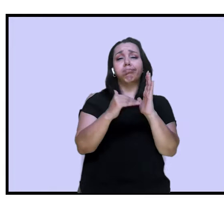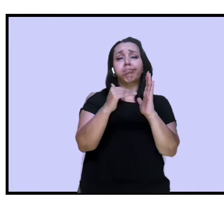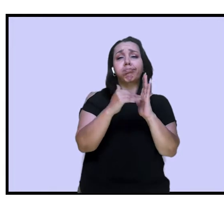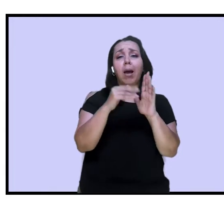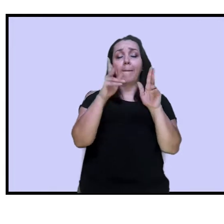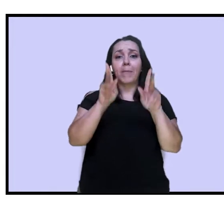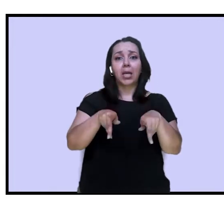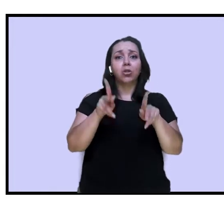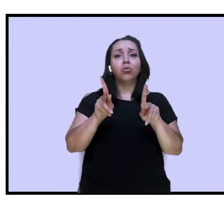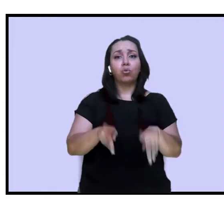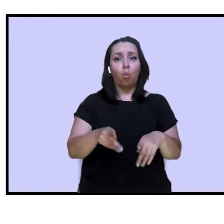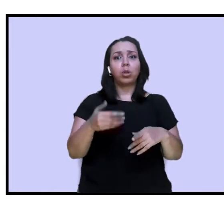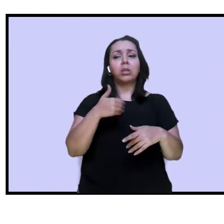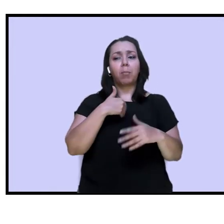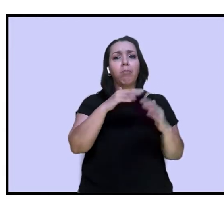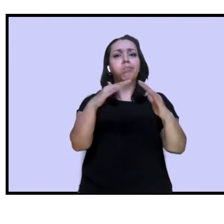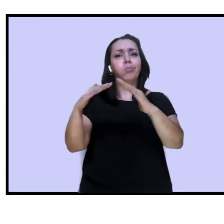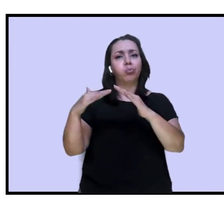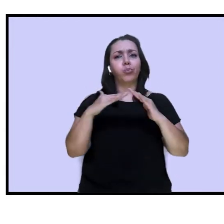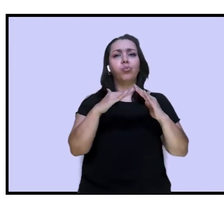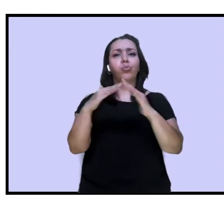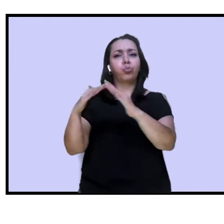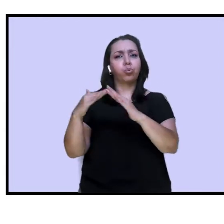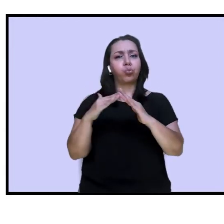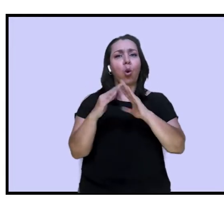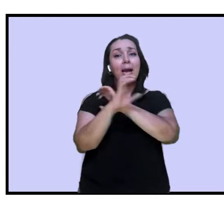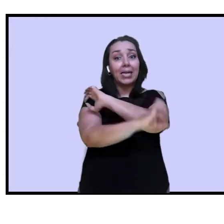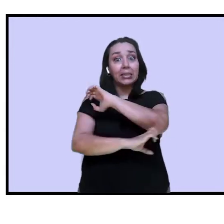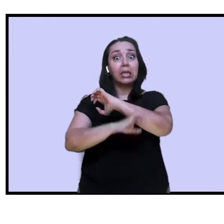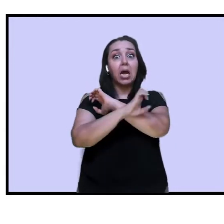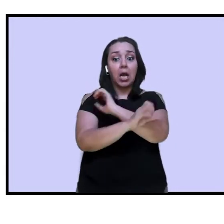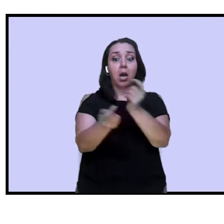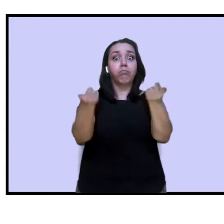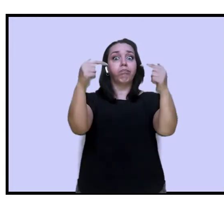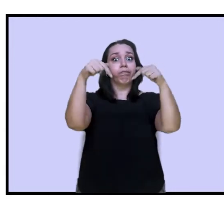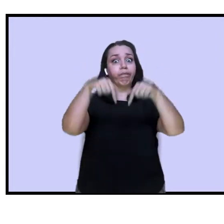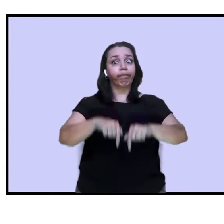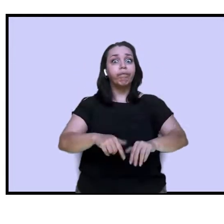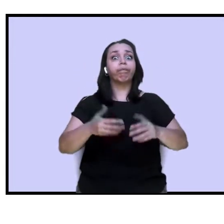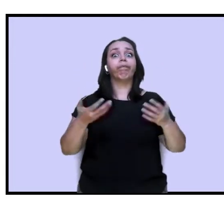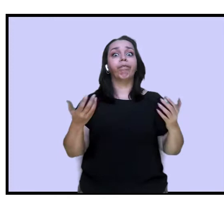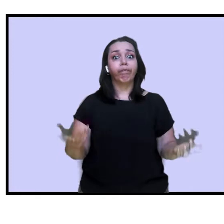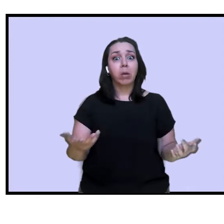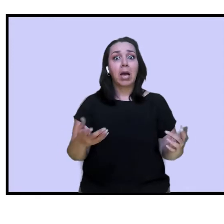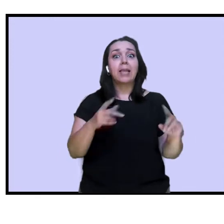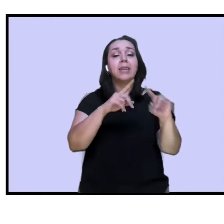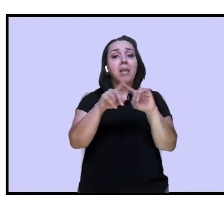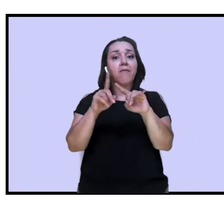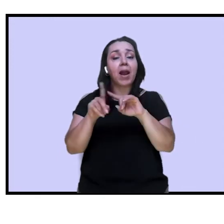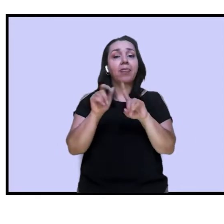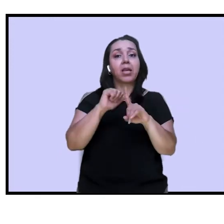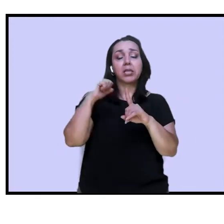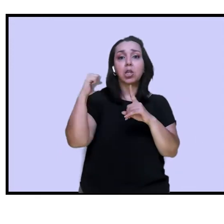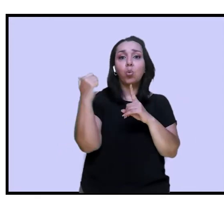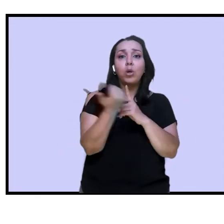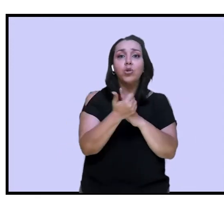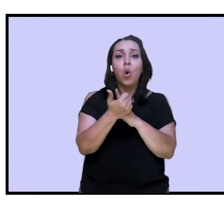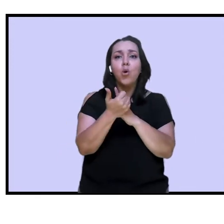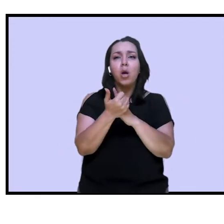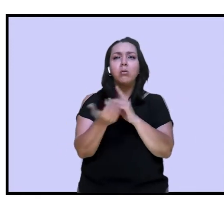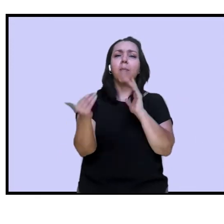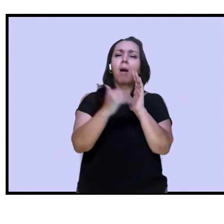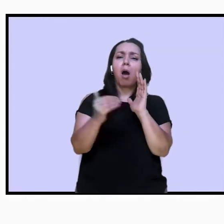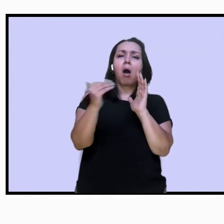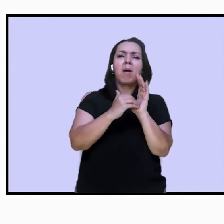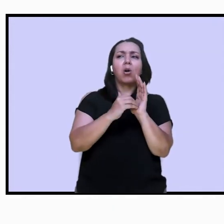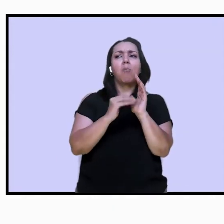personas en total que conforman la población estudiantil migrante, tanto en condición migratoria regular